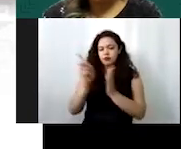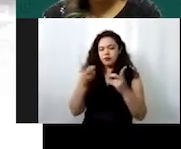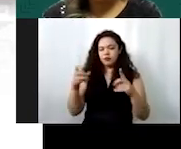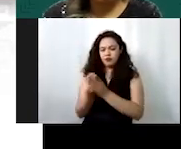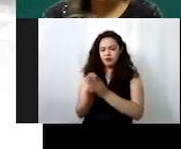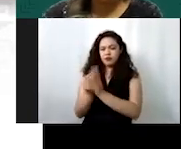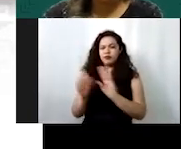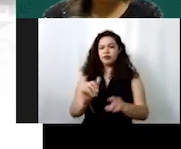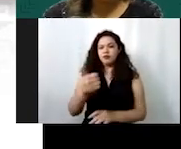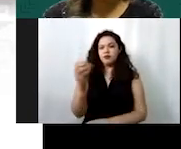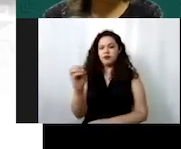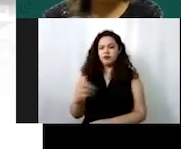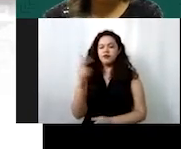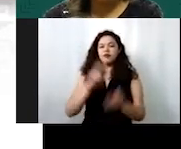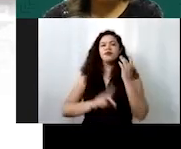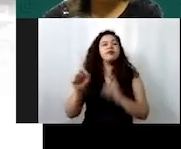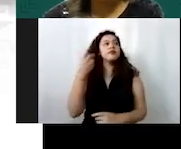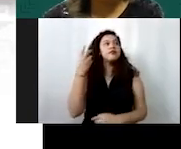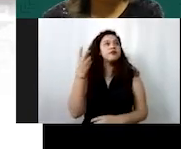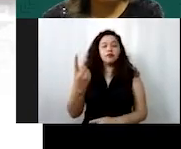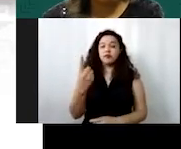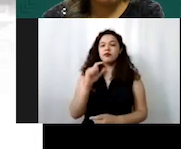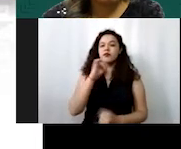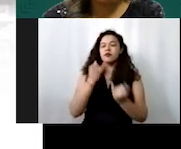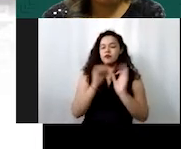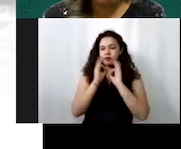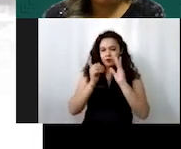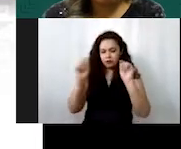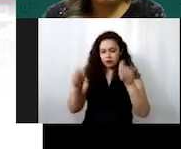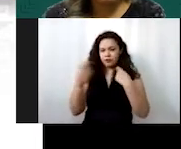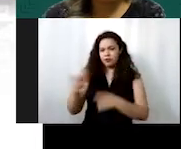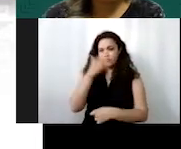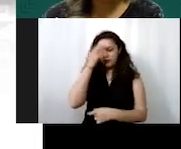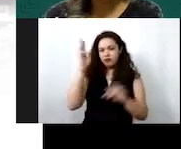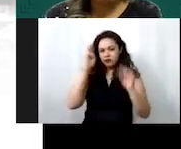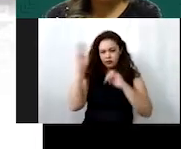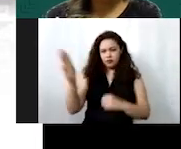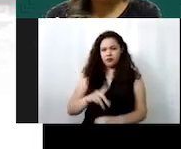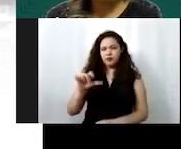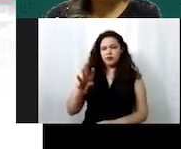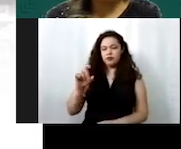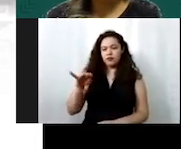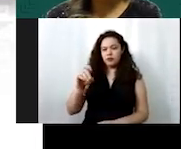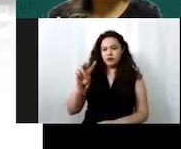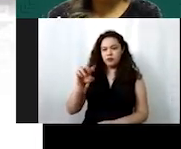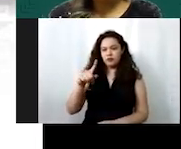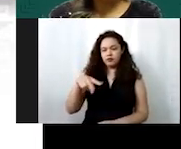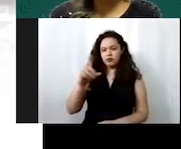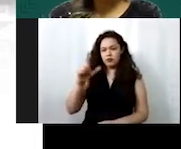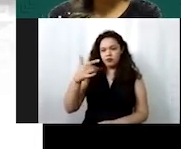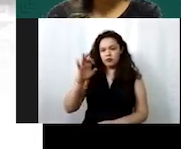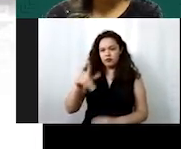octubre del 2021. De igual forma, le queremos reconocer al maestro Luis Manuel Vázquez García por su participación en la sesión de